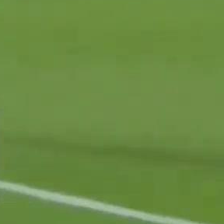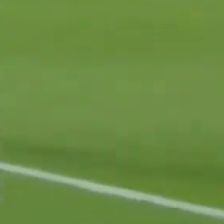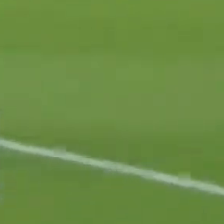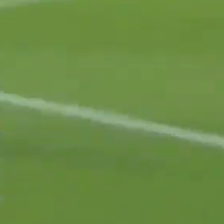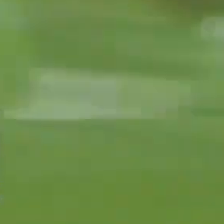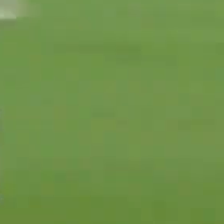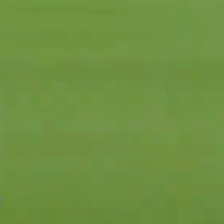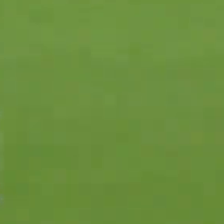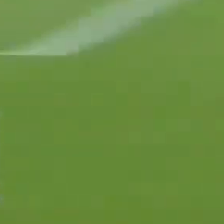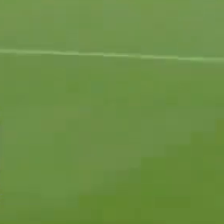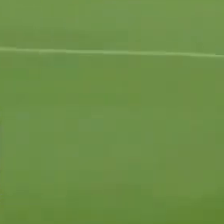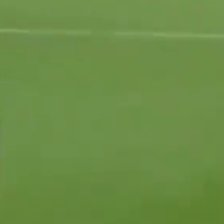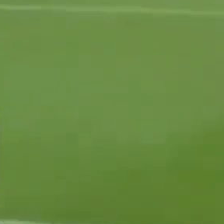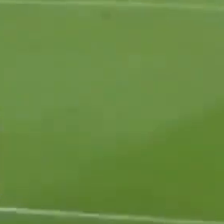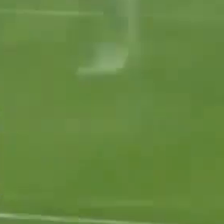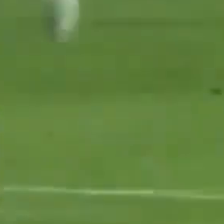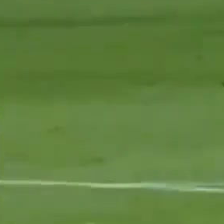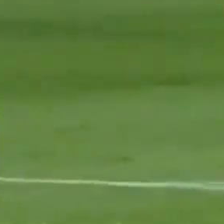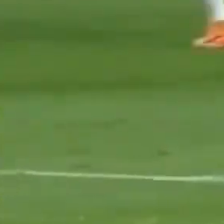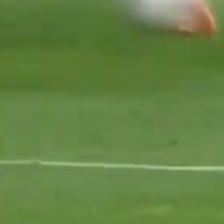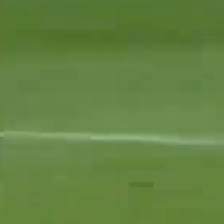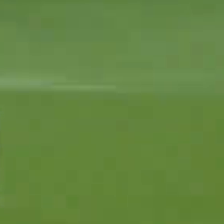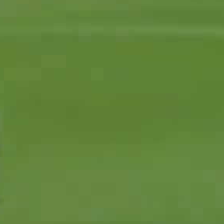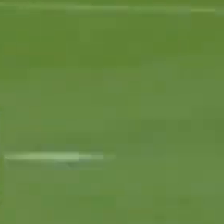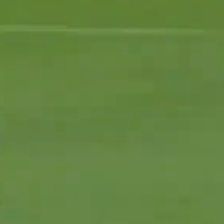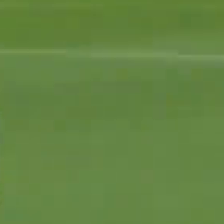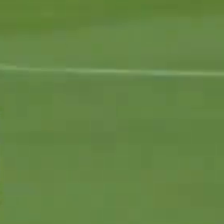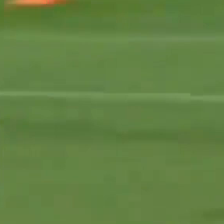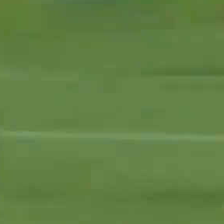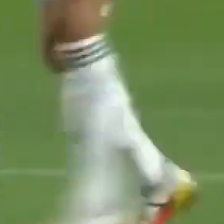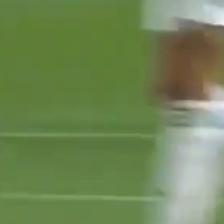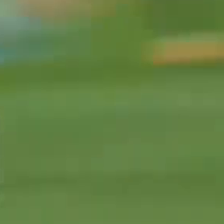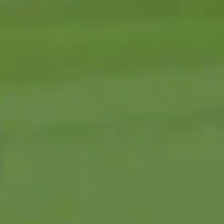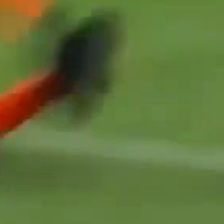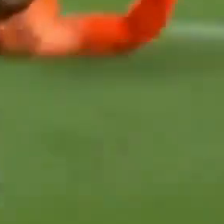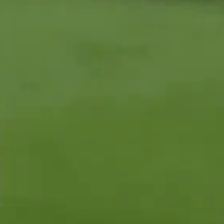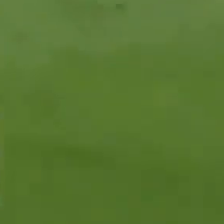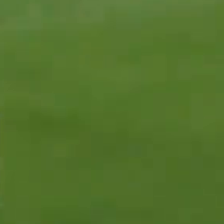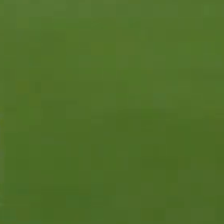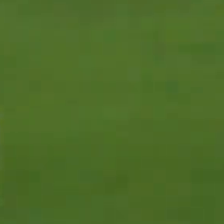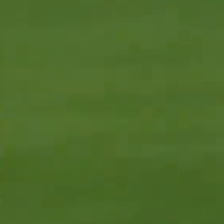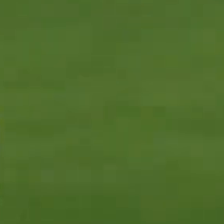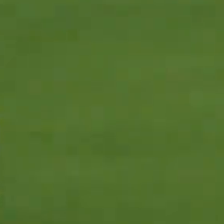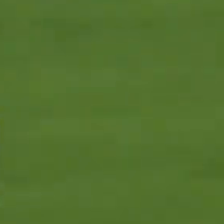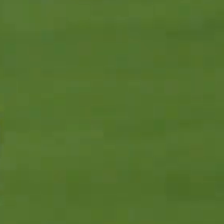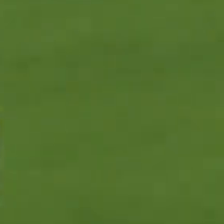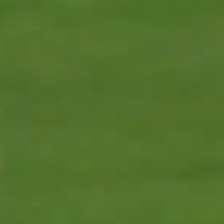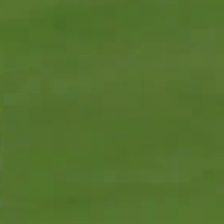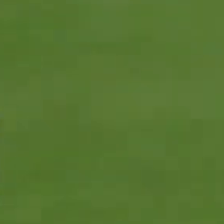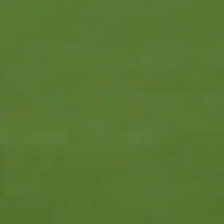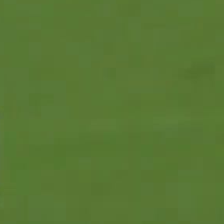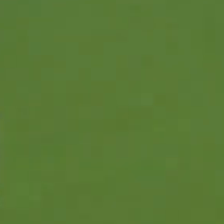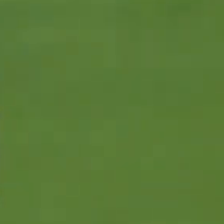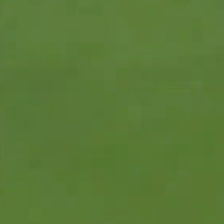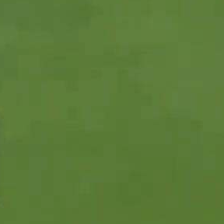y otra vez definiendo de primera otra vez buscando el palo abajo una definición típica de un jugador que ha hecho muchos goles así y se